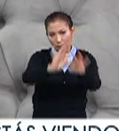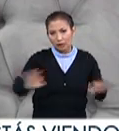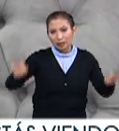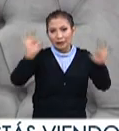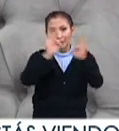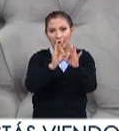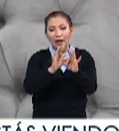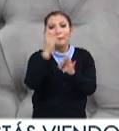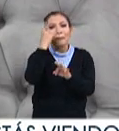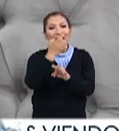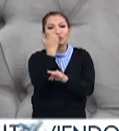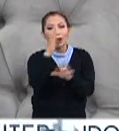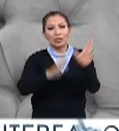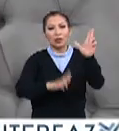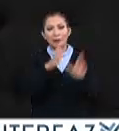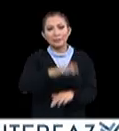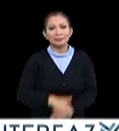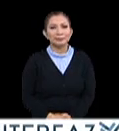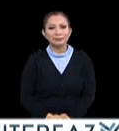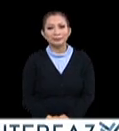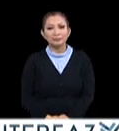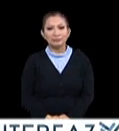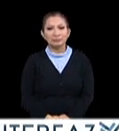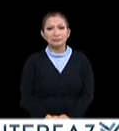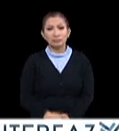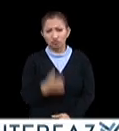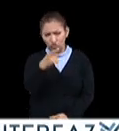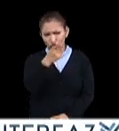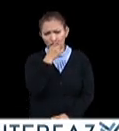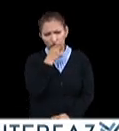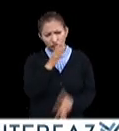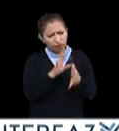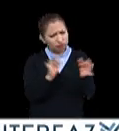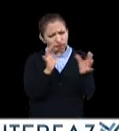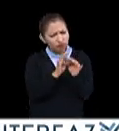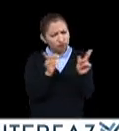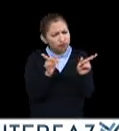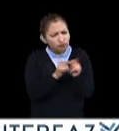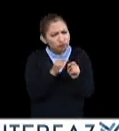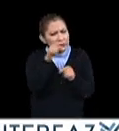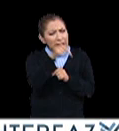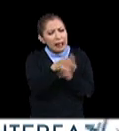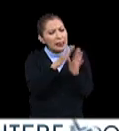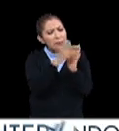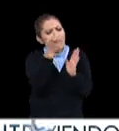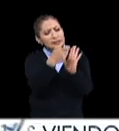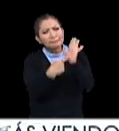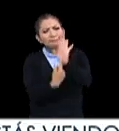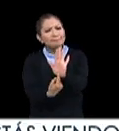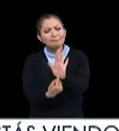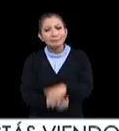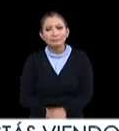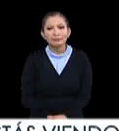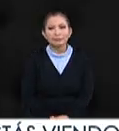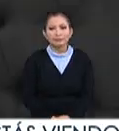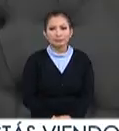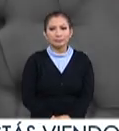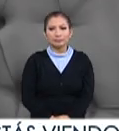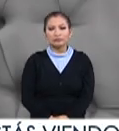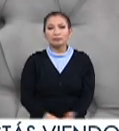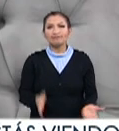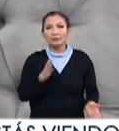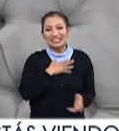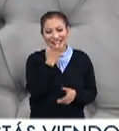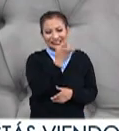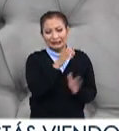importante evento para escuelas normales. ¿Nos puede platicar un poco acerca del libro que presenta?